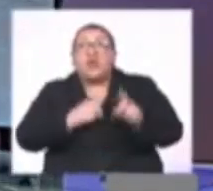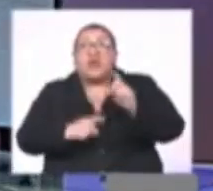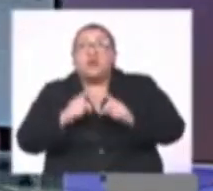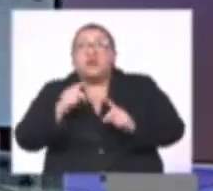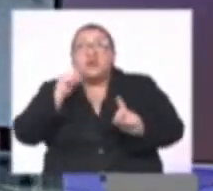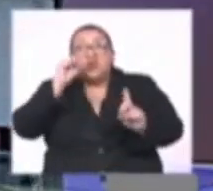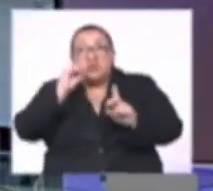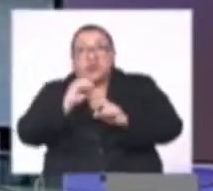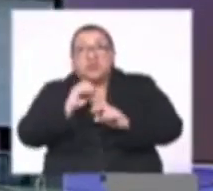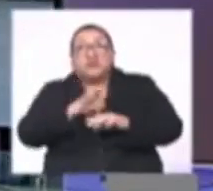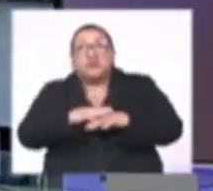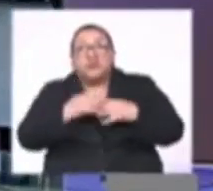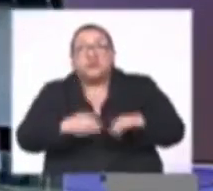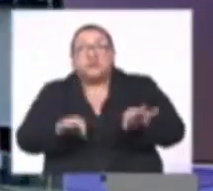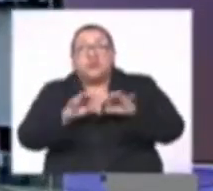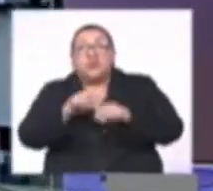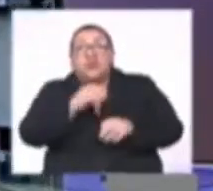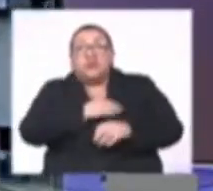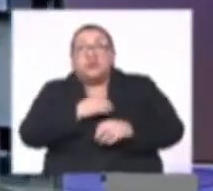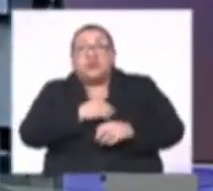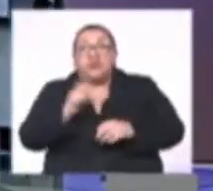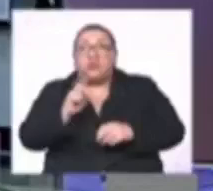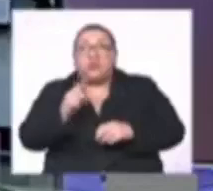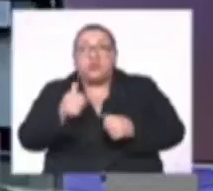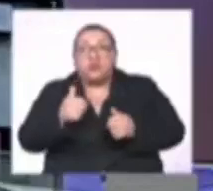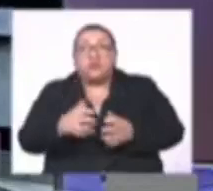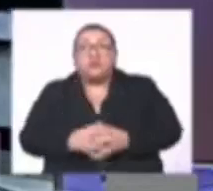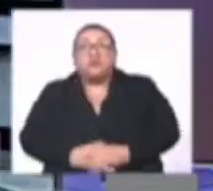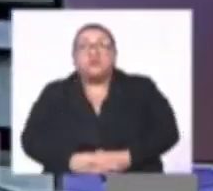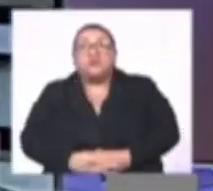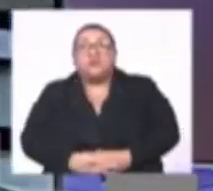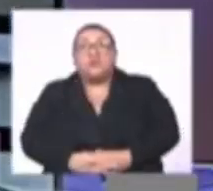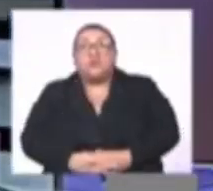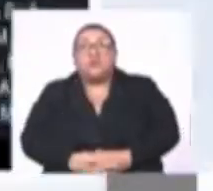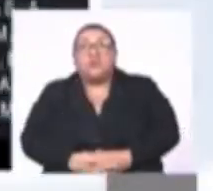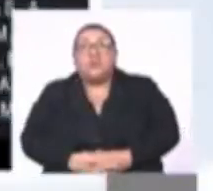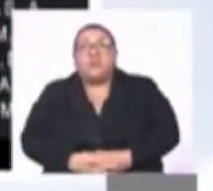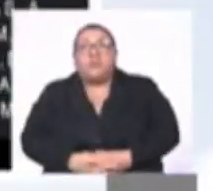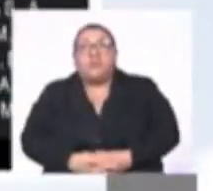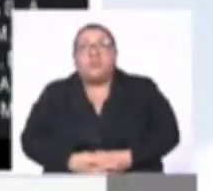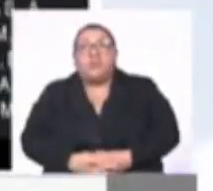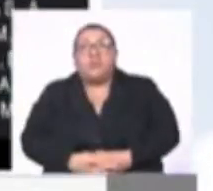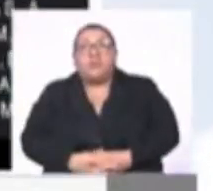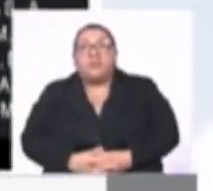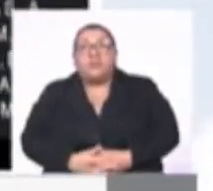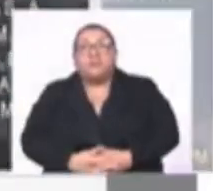observaciones planteadas por el Ejecutivo no son razonables. Veamos.